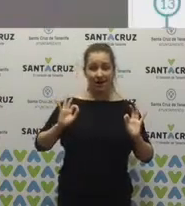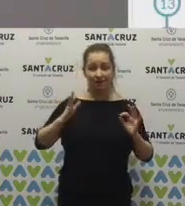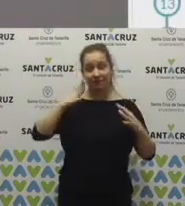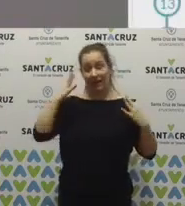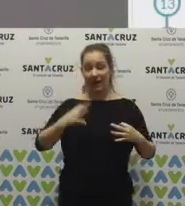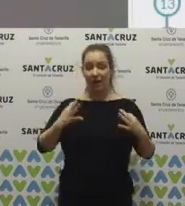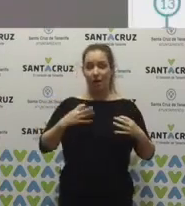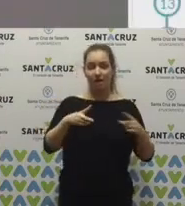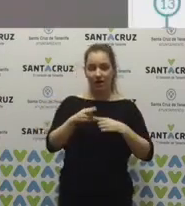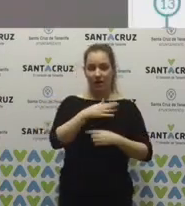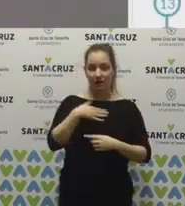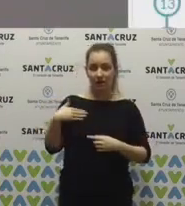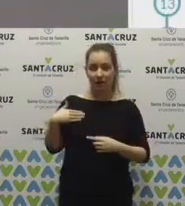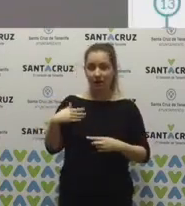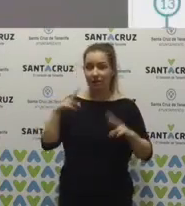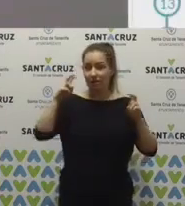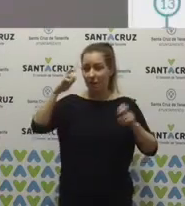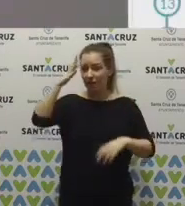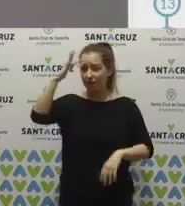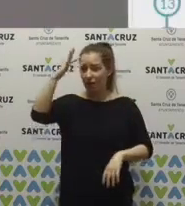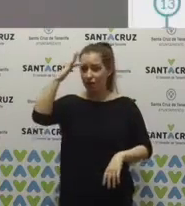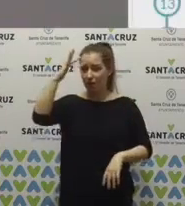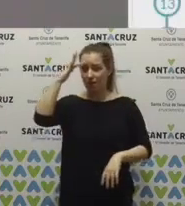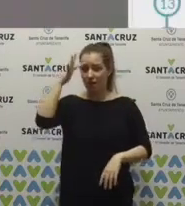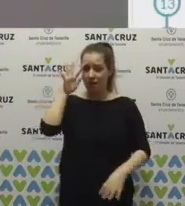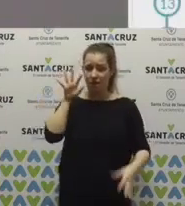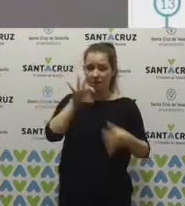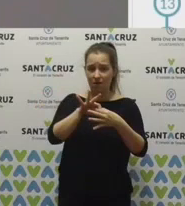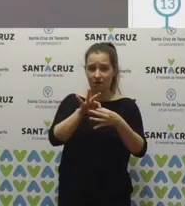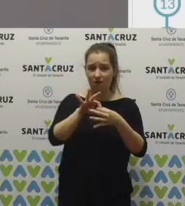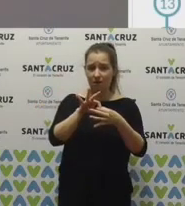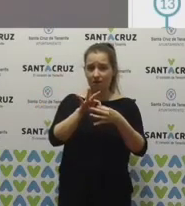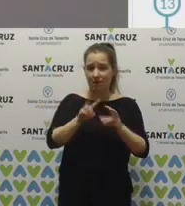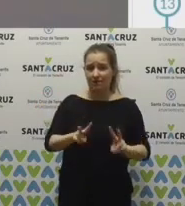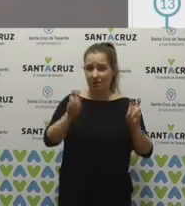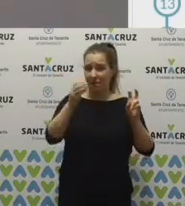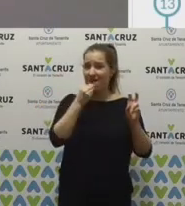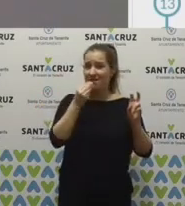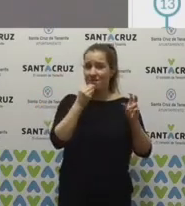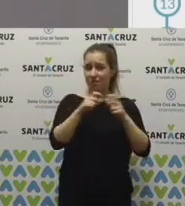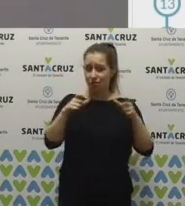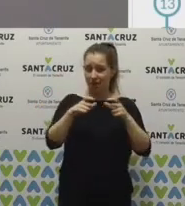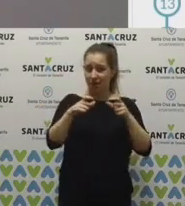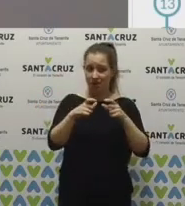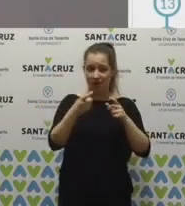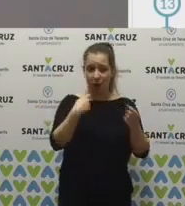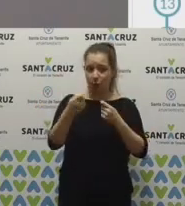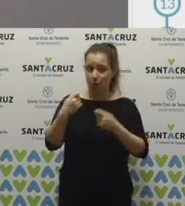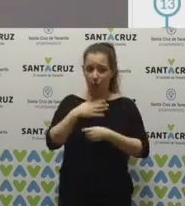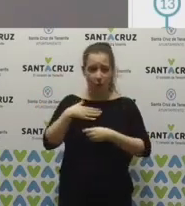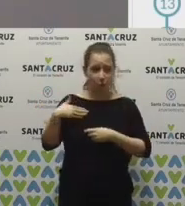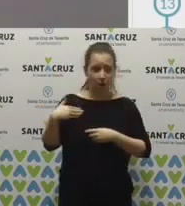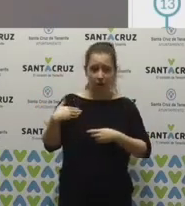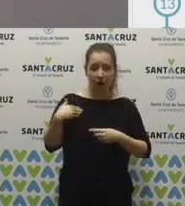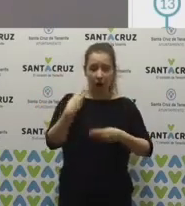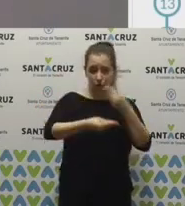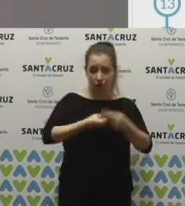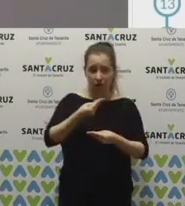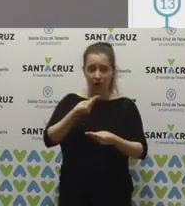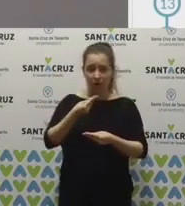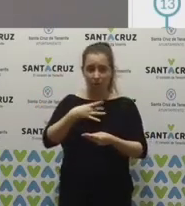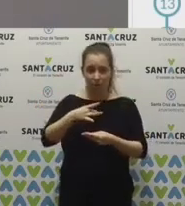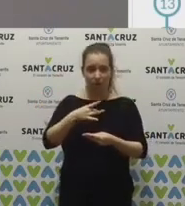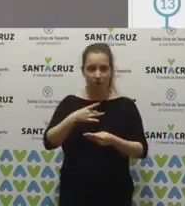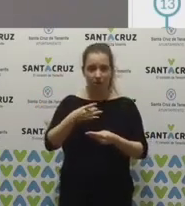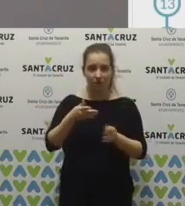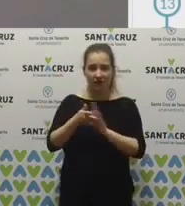acuerdo con la filosofía de que se puedan utilizar en cualquier comercio y que no en una sola cadena de supermercados entendemos